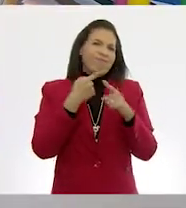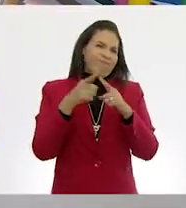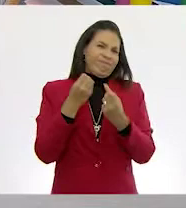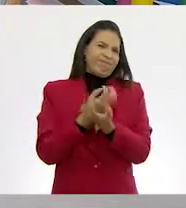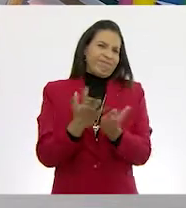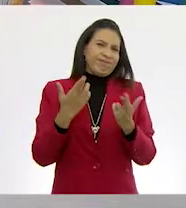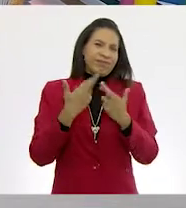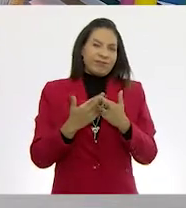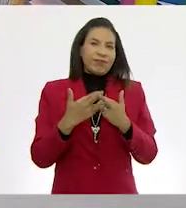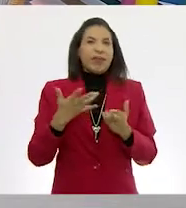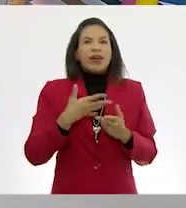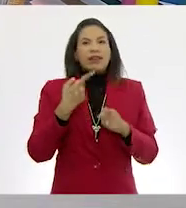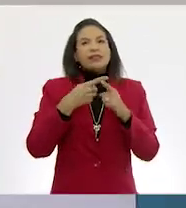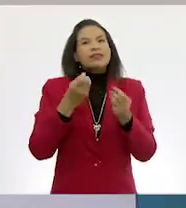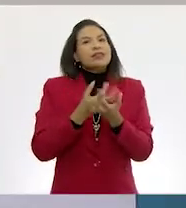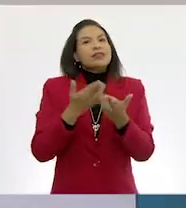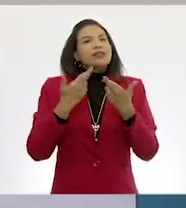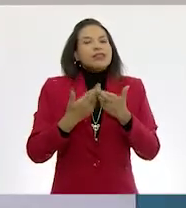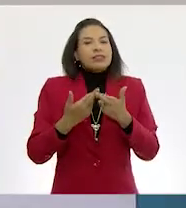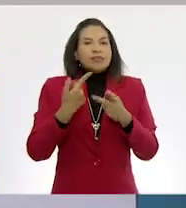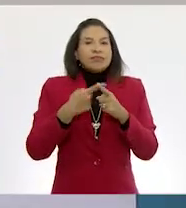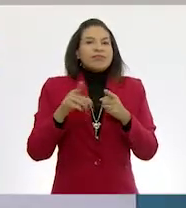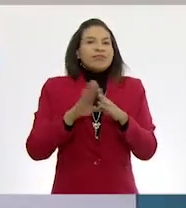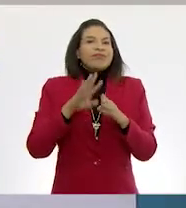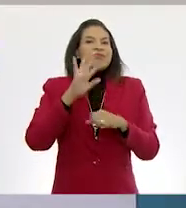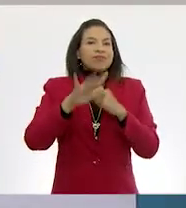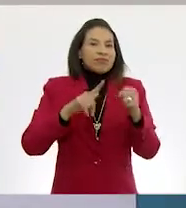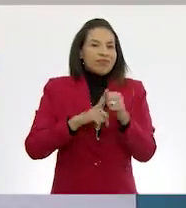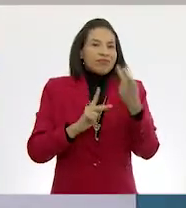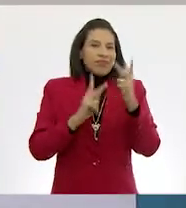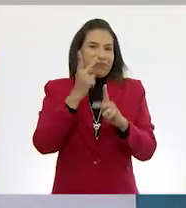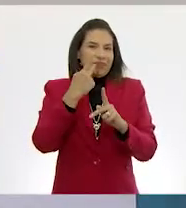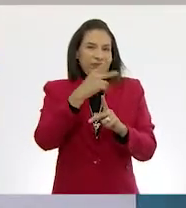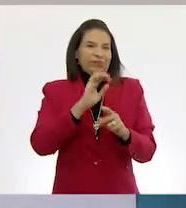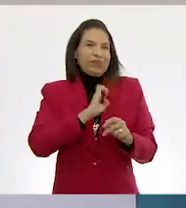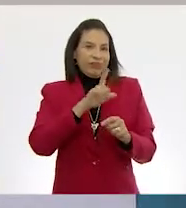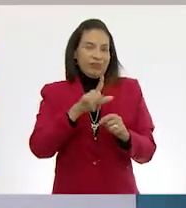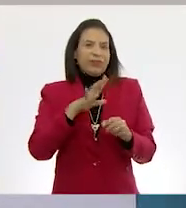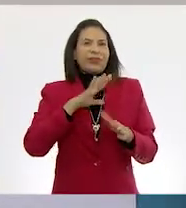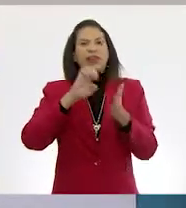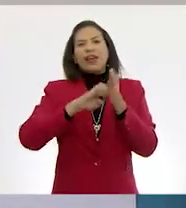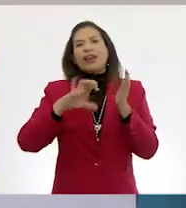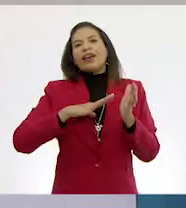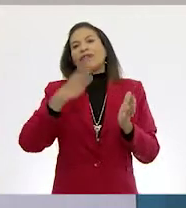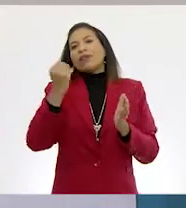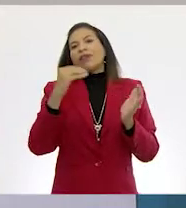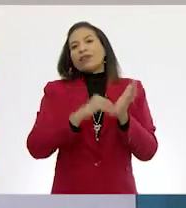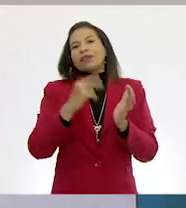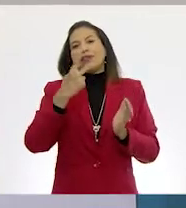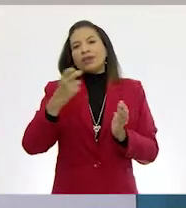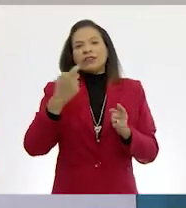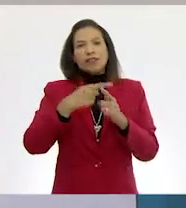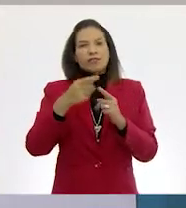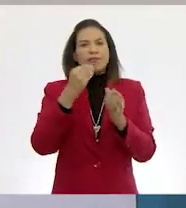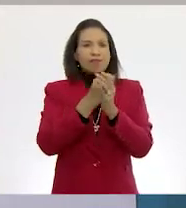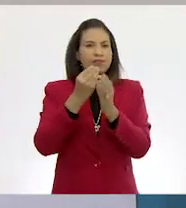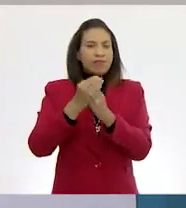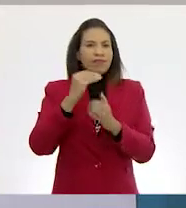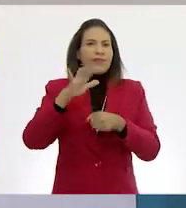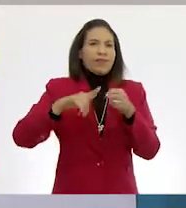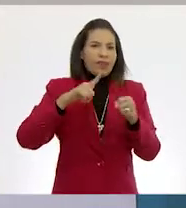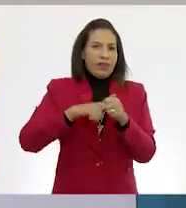también tiene una diversidad de especies endémicas por ejemplo hay más de 9 mil 200 especies de